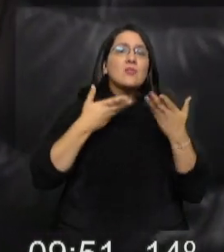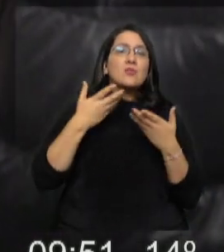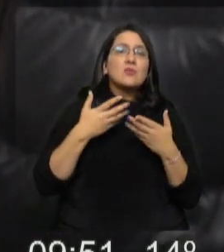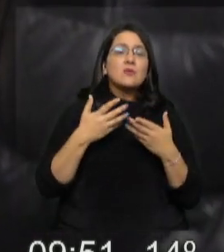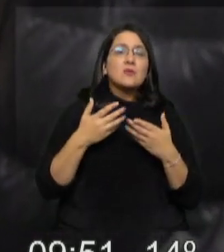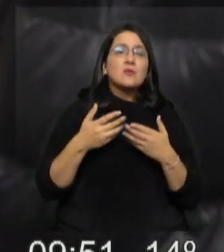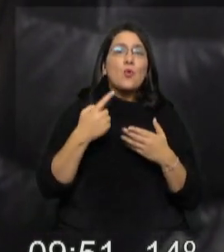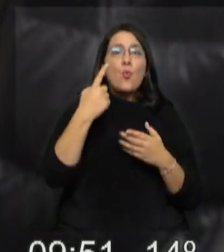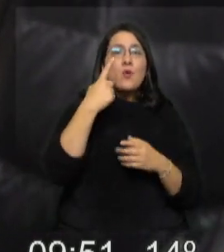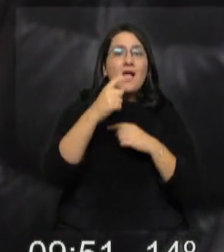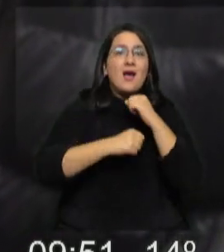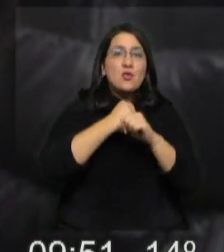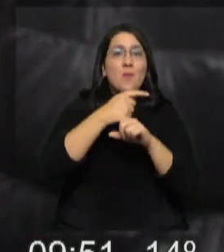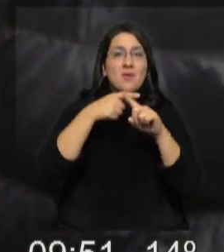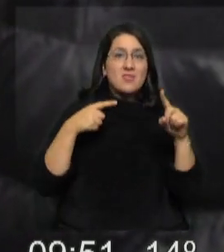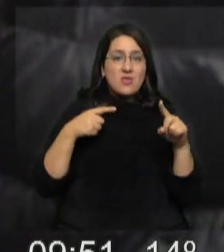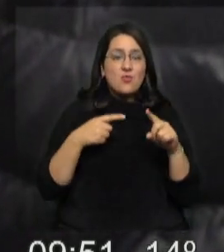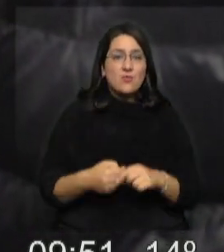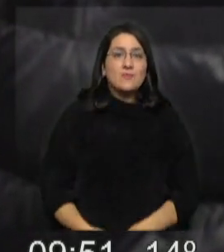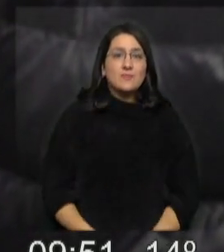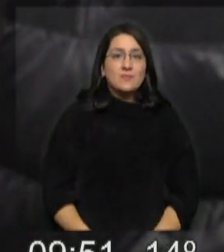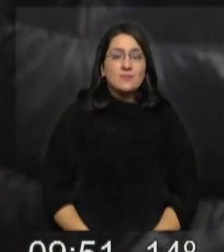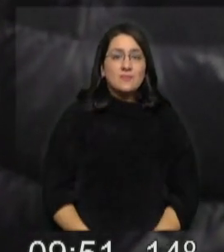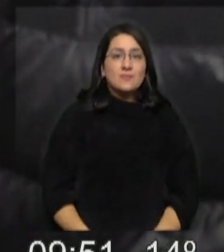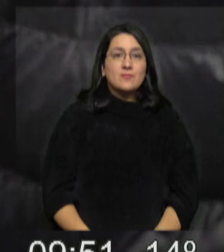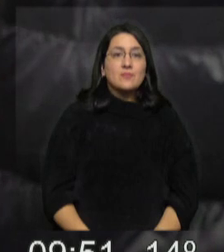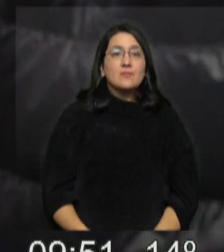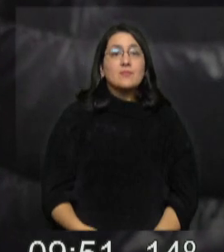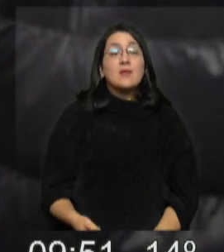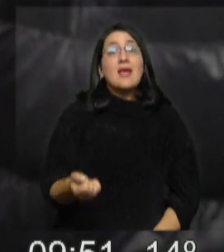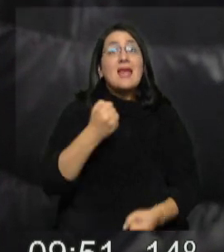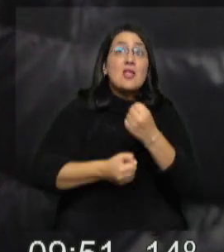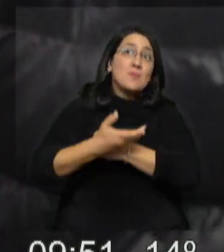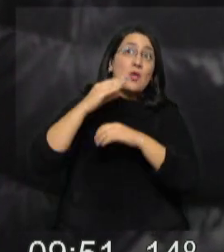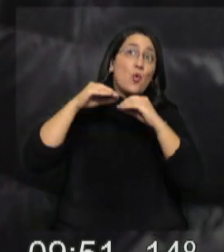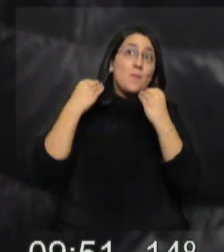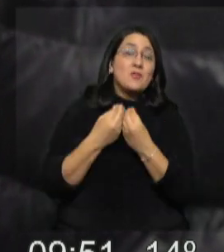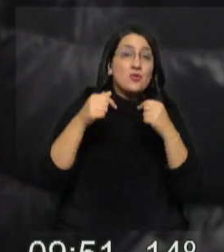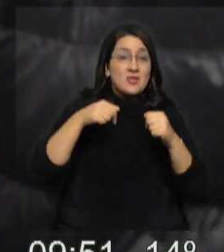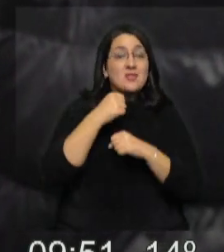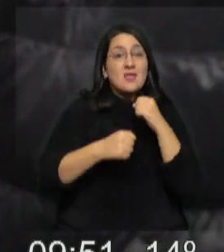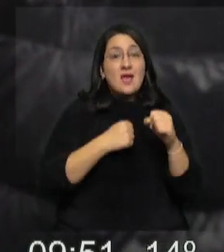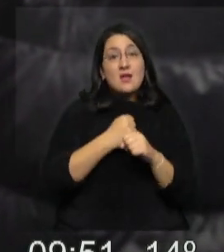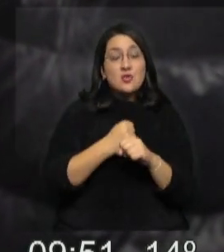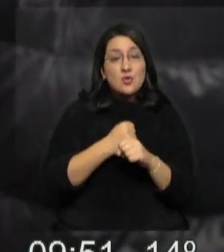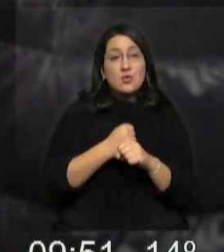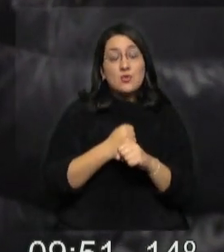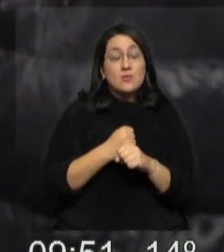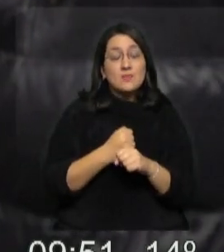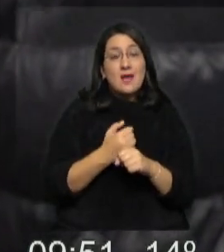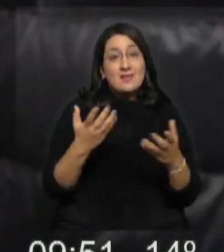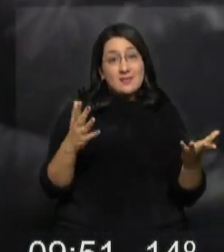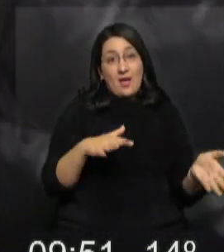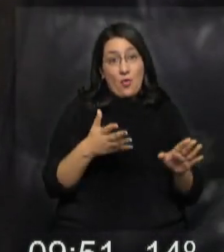casi un año y medio, vamos a decir. El año pasado todo íntegro y este año lo que va del curso que empezamos en marzo.